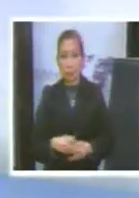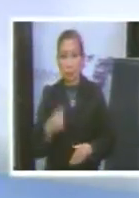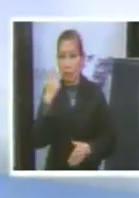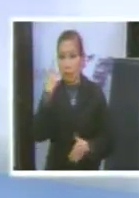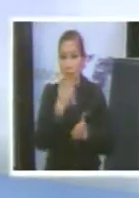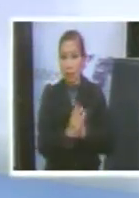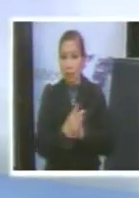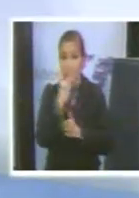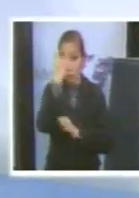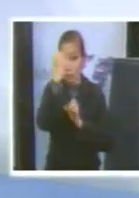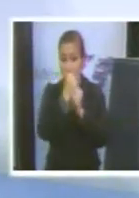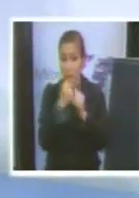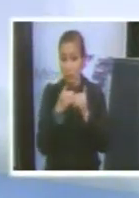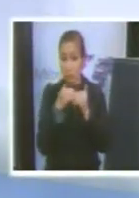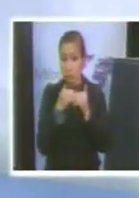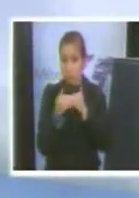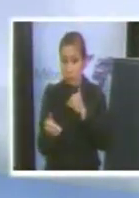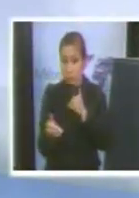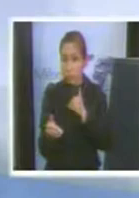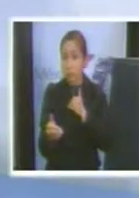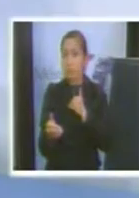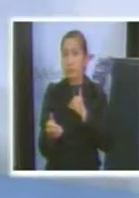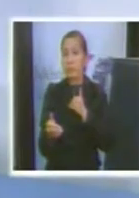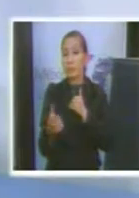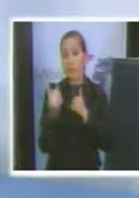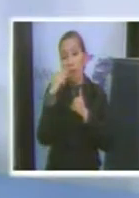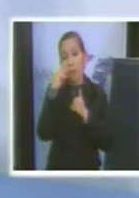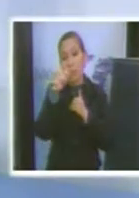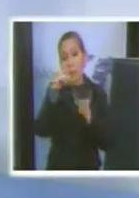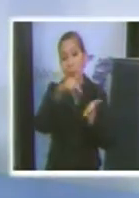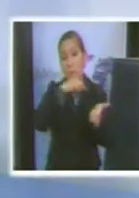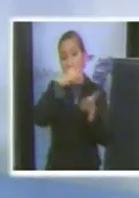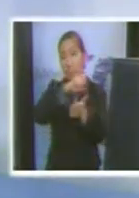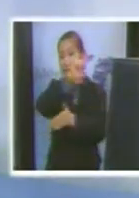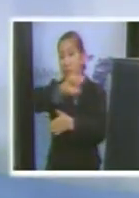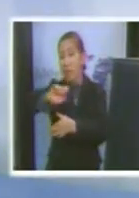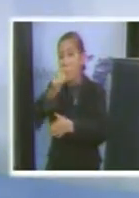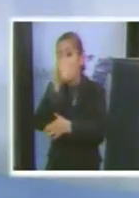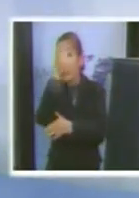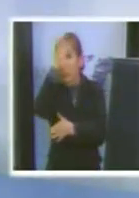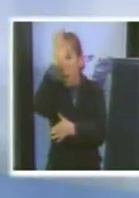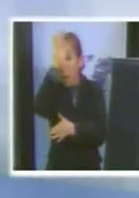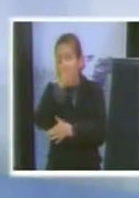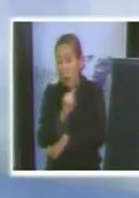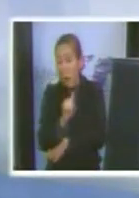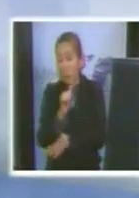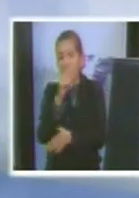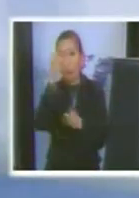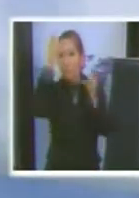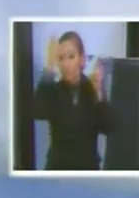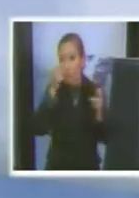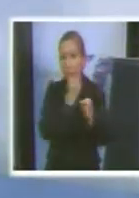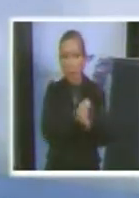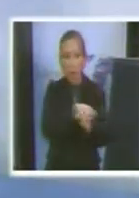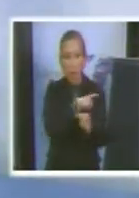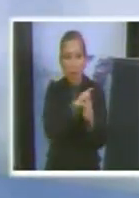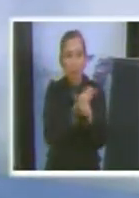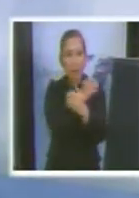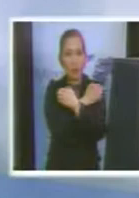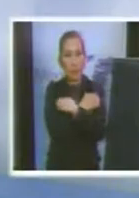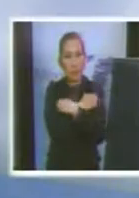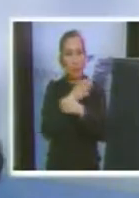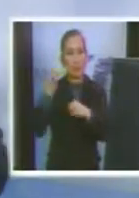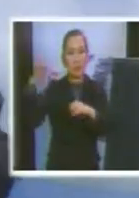Solamente en los últimos 2 años se han suscrito 126 acuerdos en materia de salud,